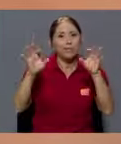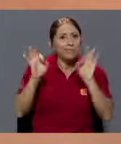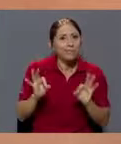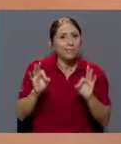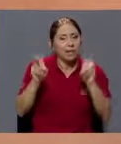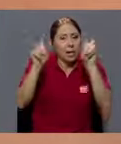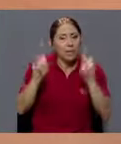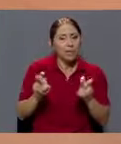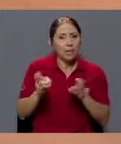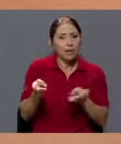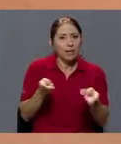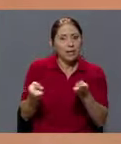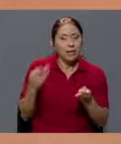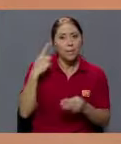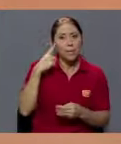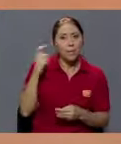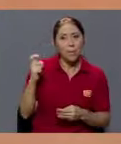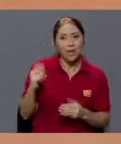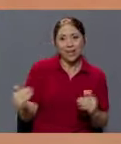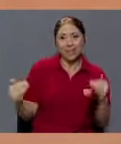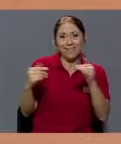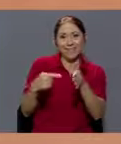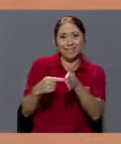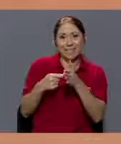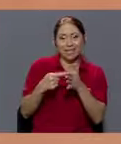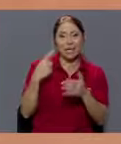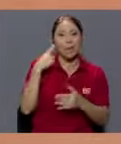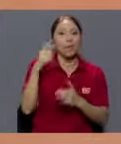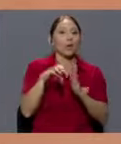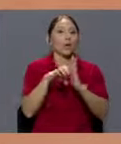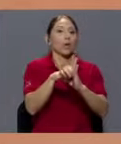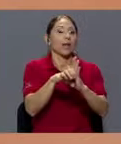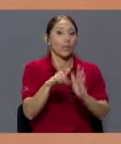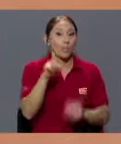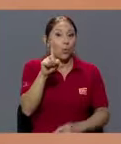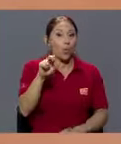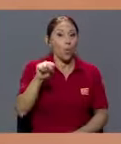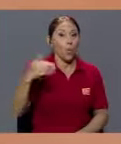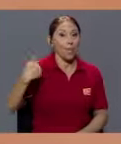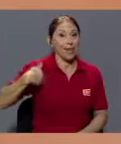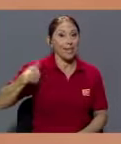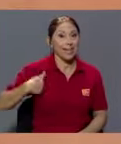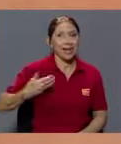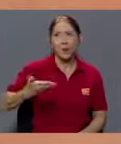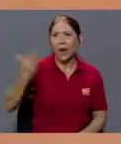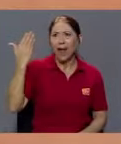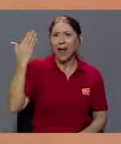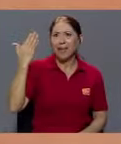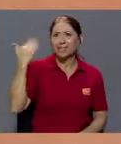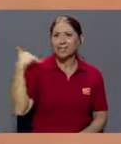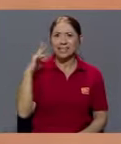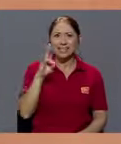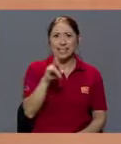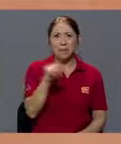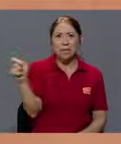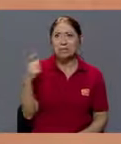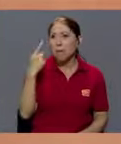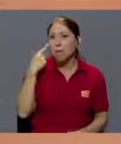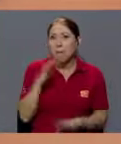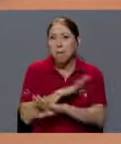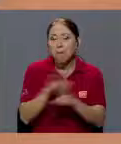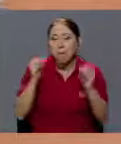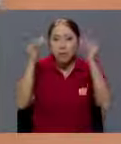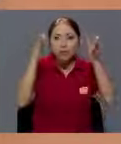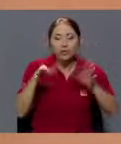llevar bien la prueba de bachillerato por el mismo nivel de exigencia, porque por ejemplo un compañero hace 7 meses no